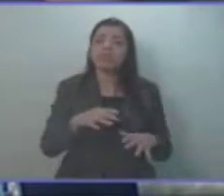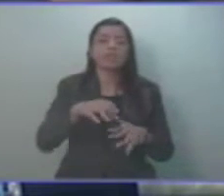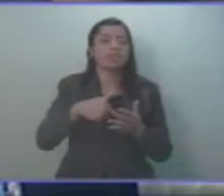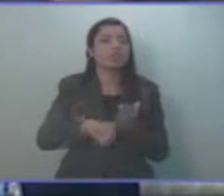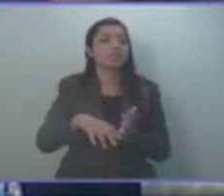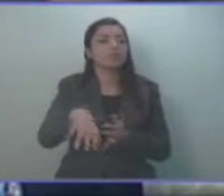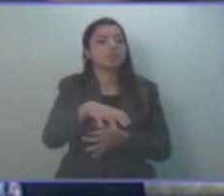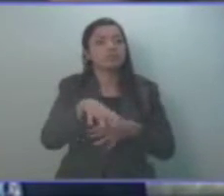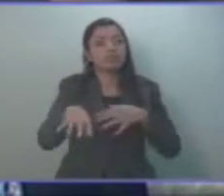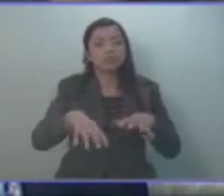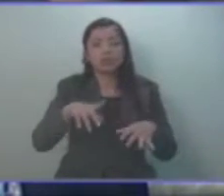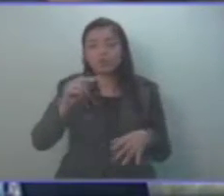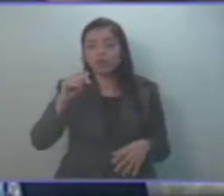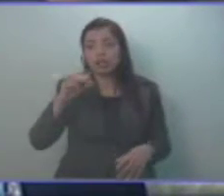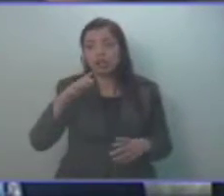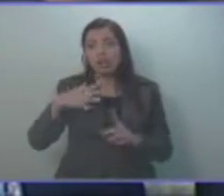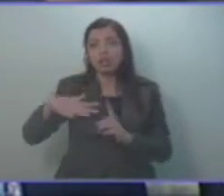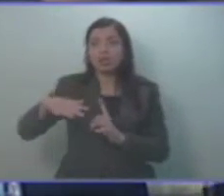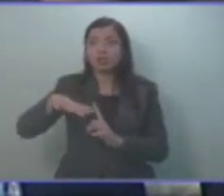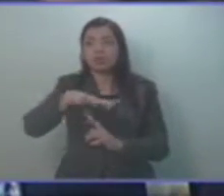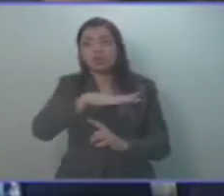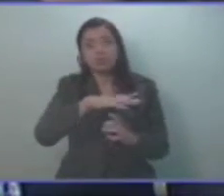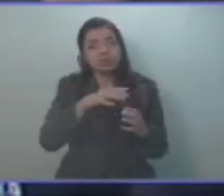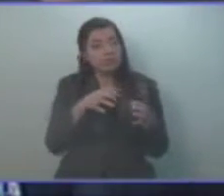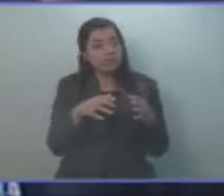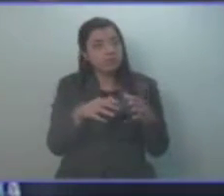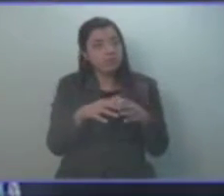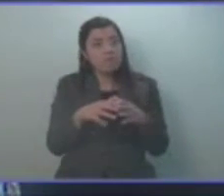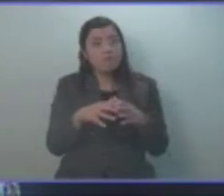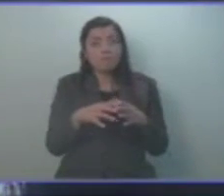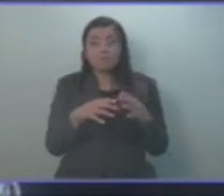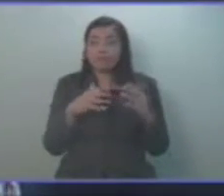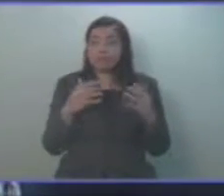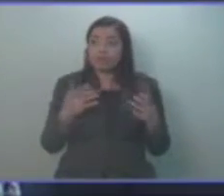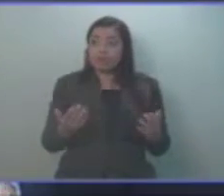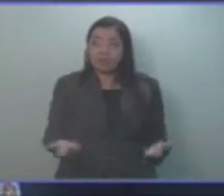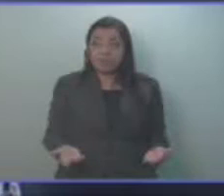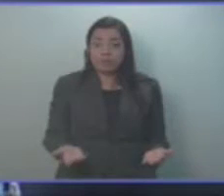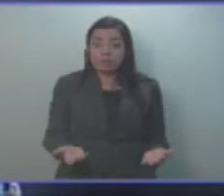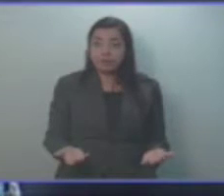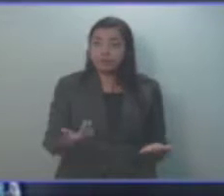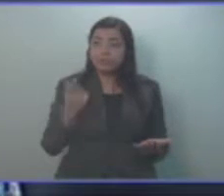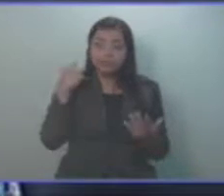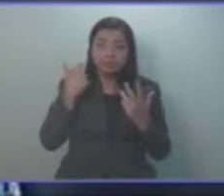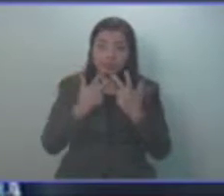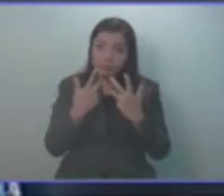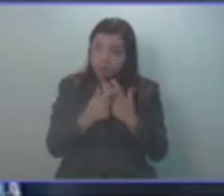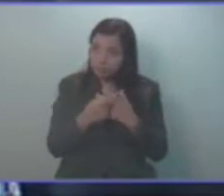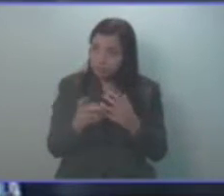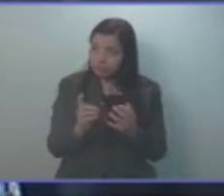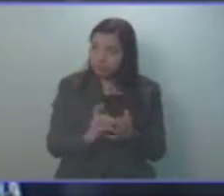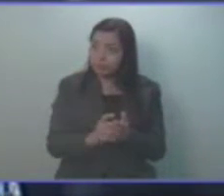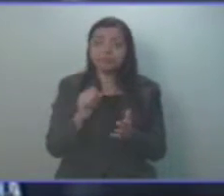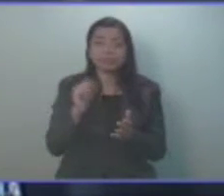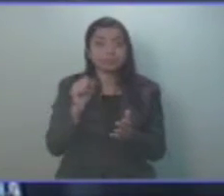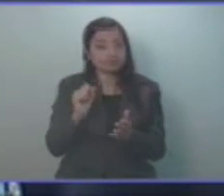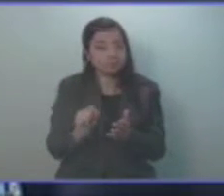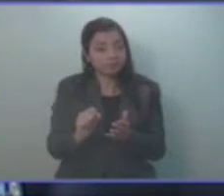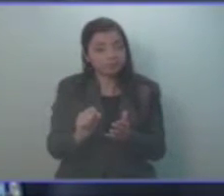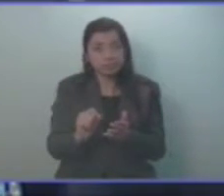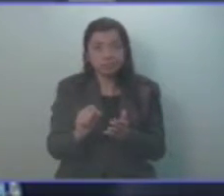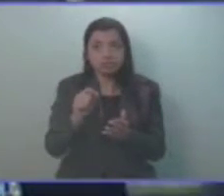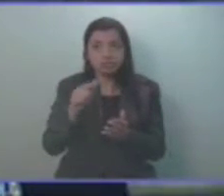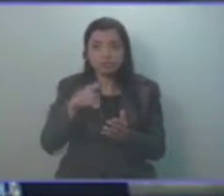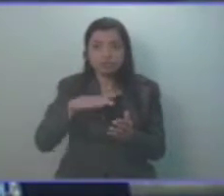Laguna, dueño del Hotel Génesis, en el cual la mayoría de colegas diputados pudimos permanecer en